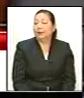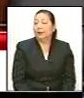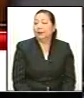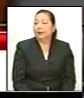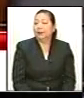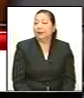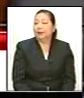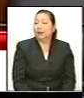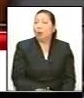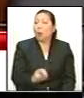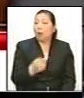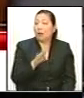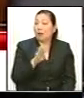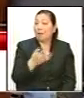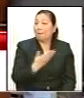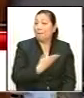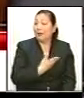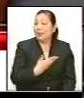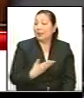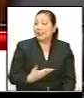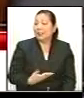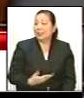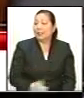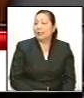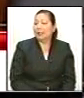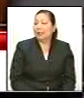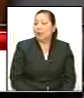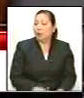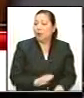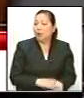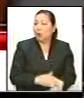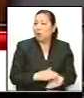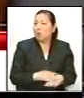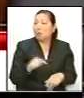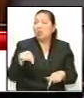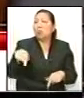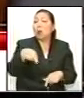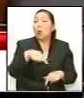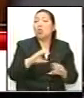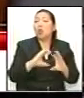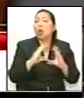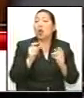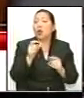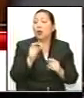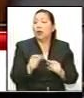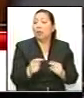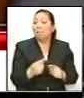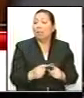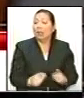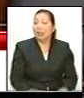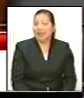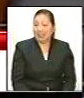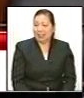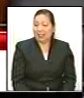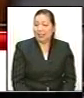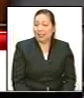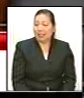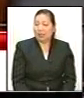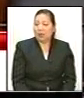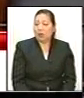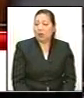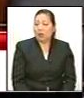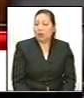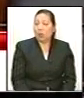el frívolo viaje del presidente y culparle a este Congreso. Pero ¿qué sucede, presidente? Desde que